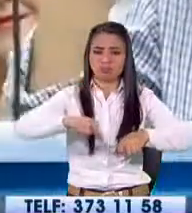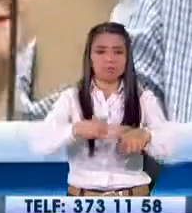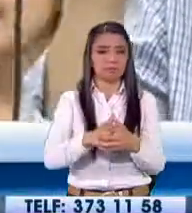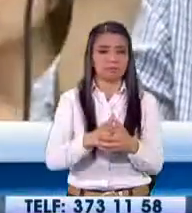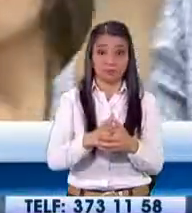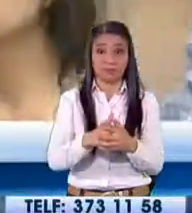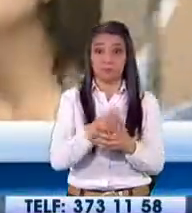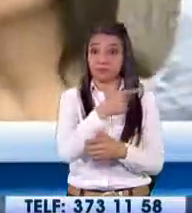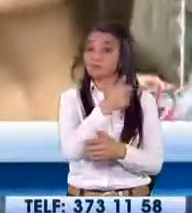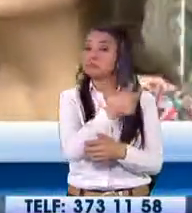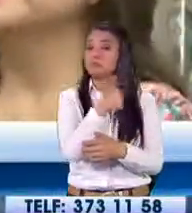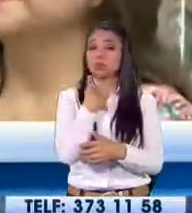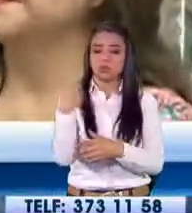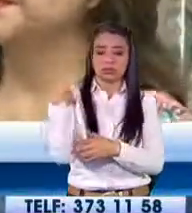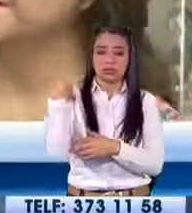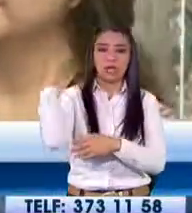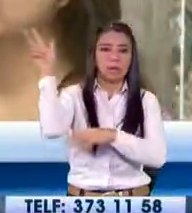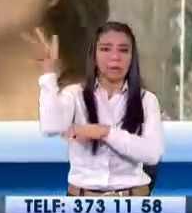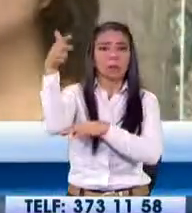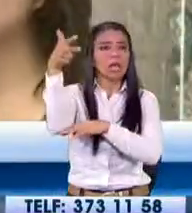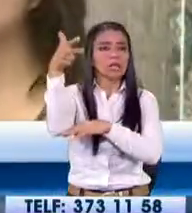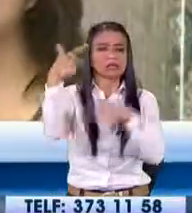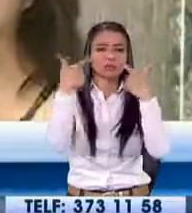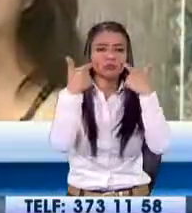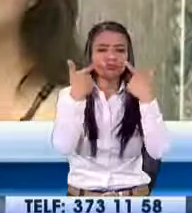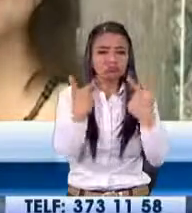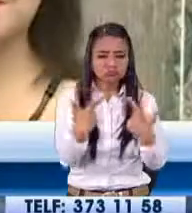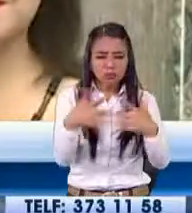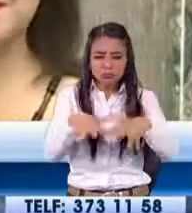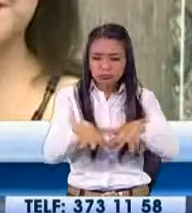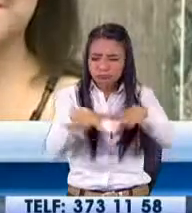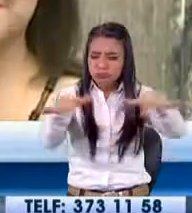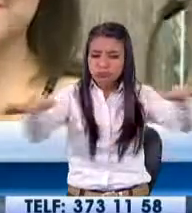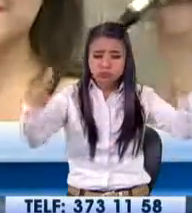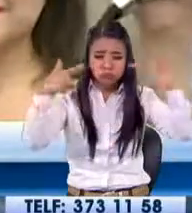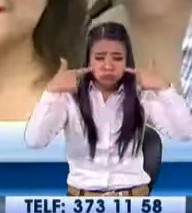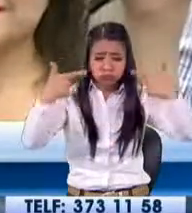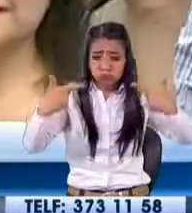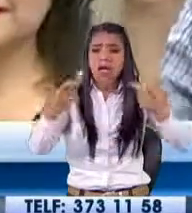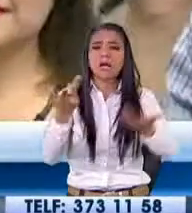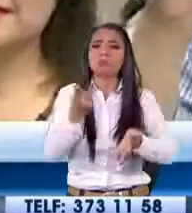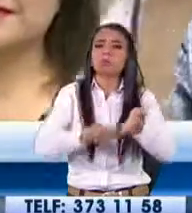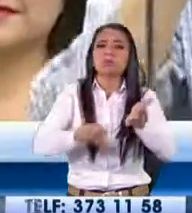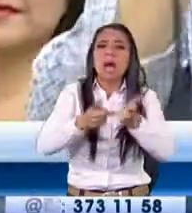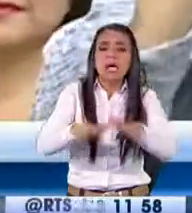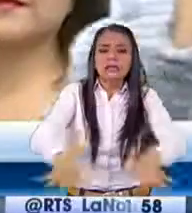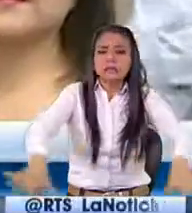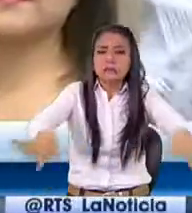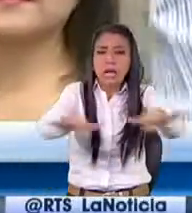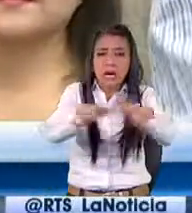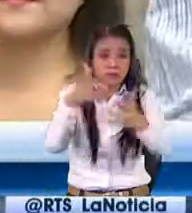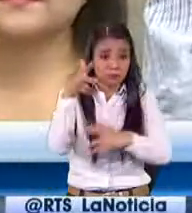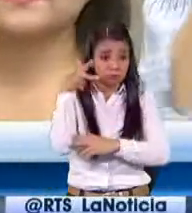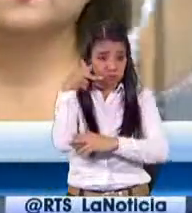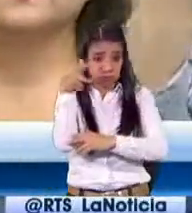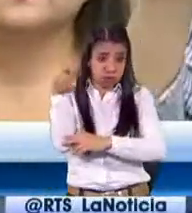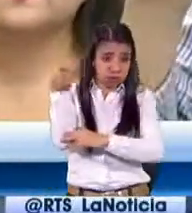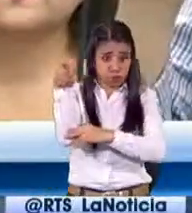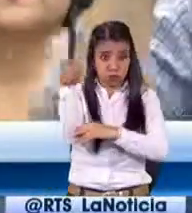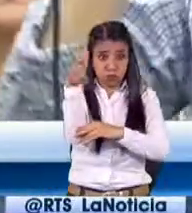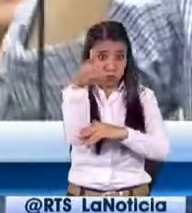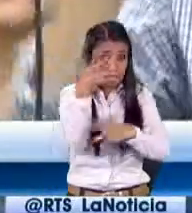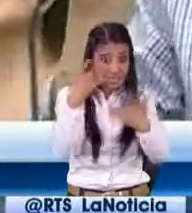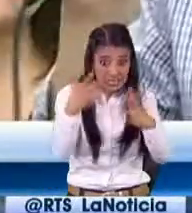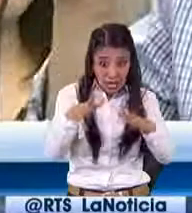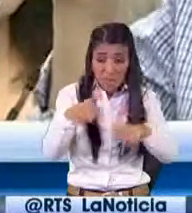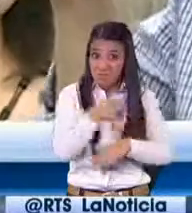de videovigilancia que captan imágenes de lo que está ocurriendo y en virtud de esas imágenes, los operadores del